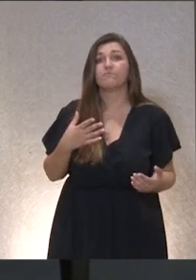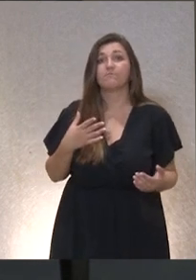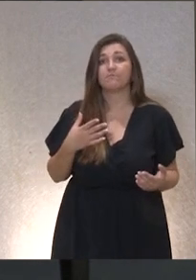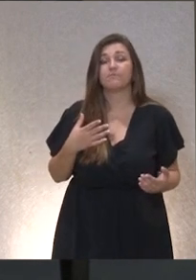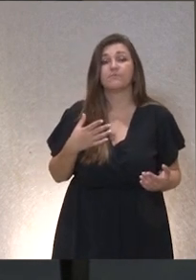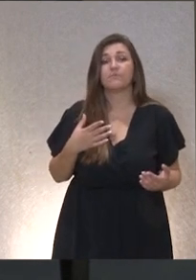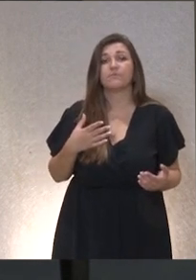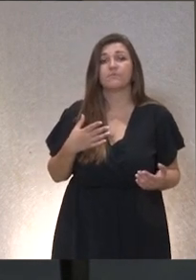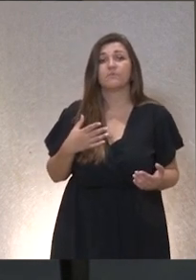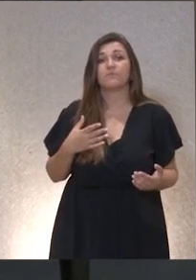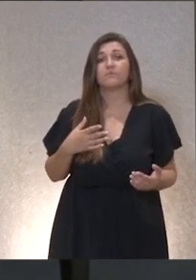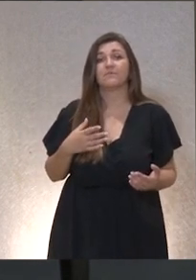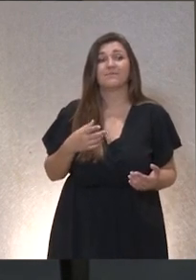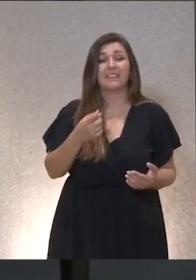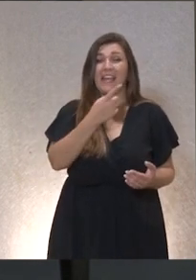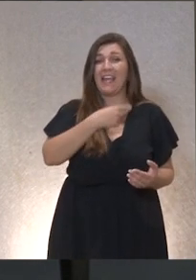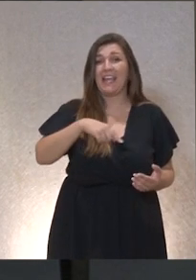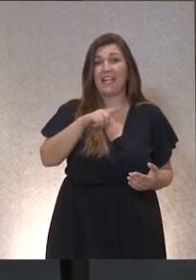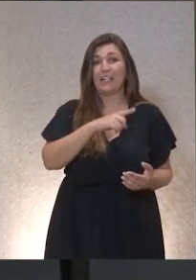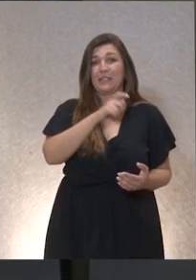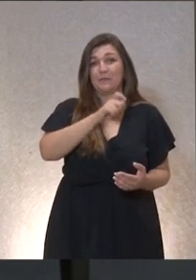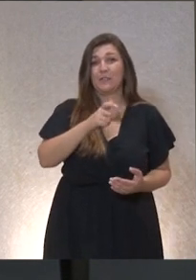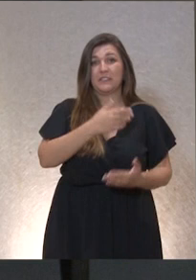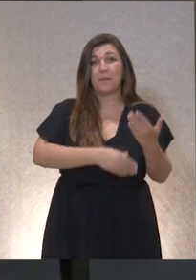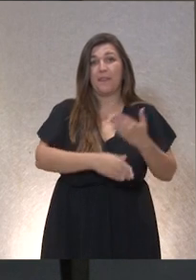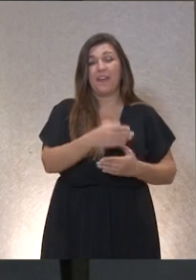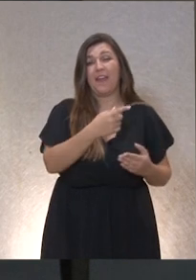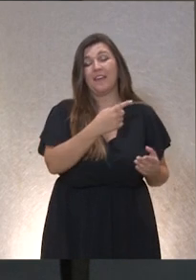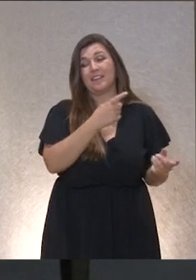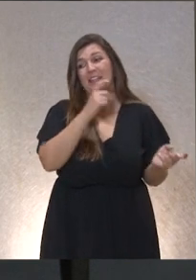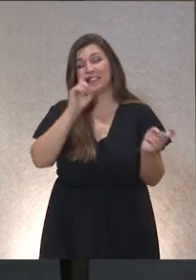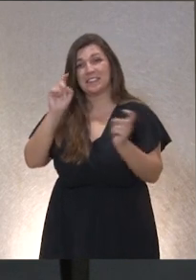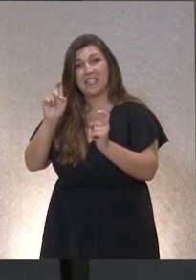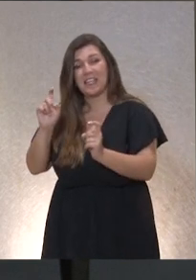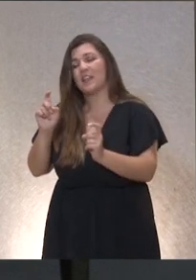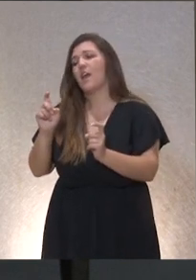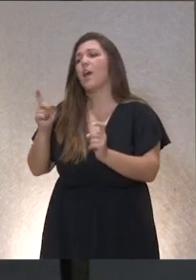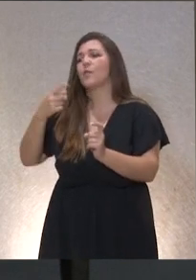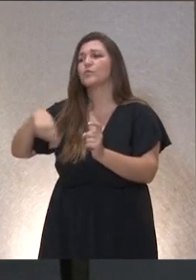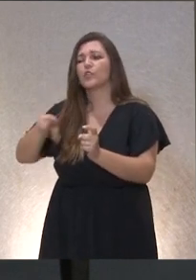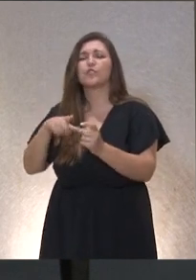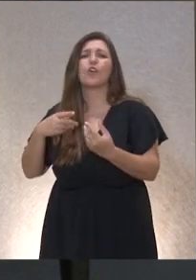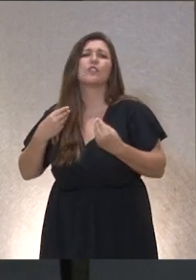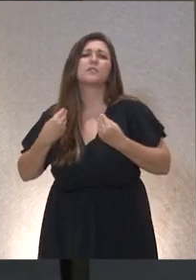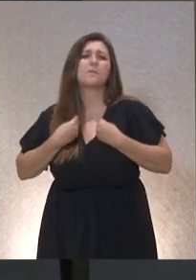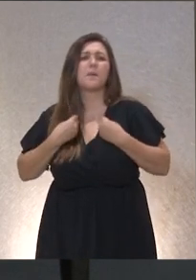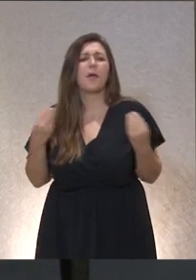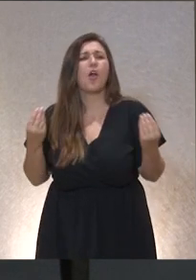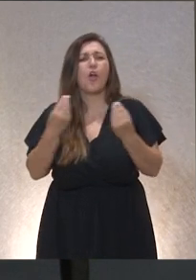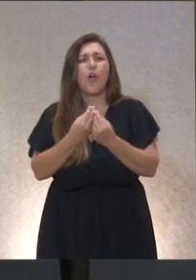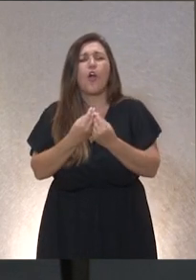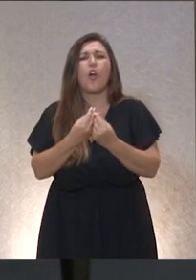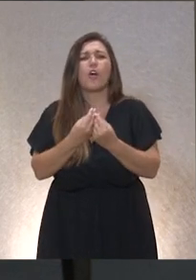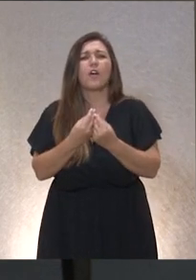eh os enseñaron que que que pudisteis vivir con ellos eh creó también o aumentó